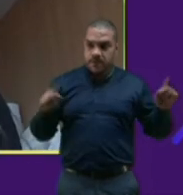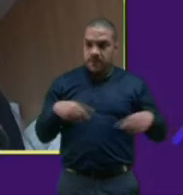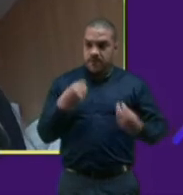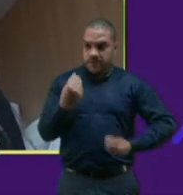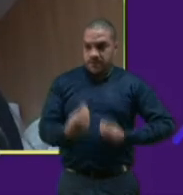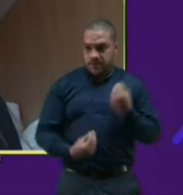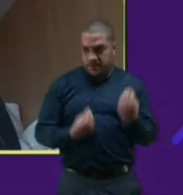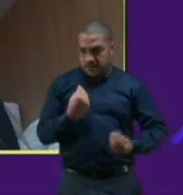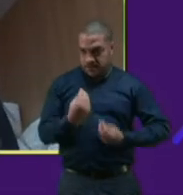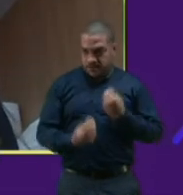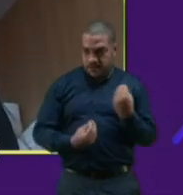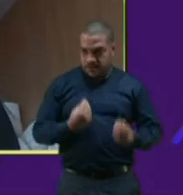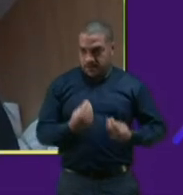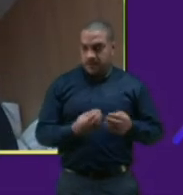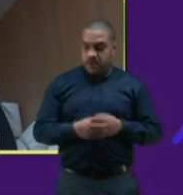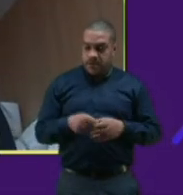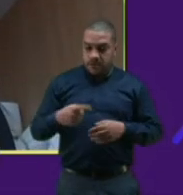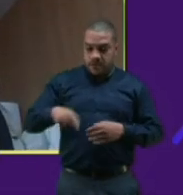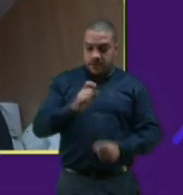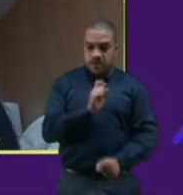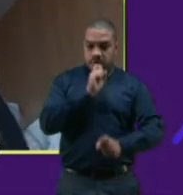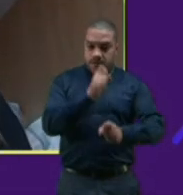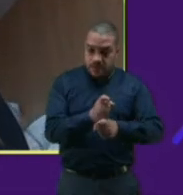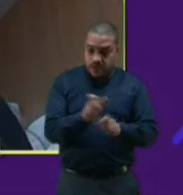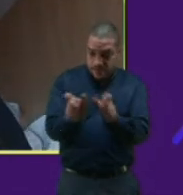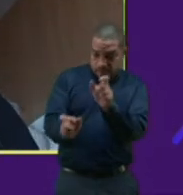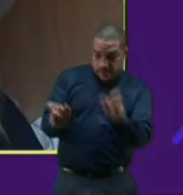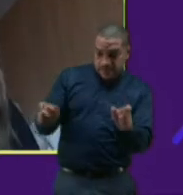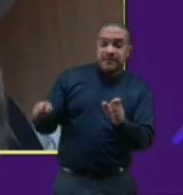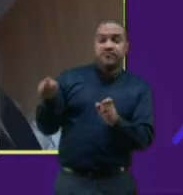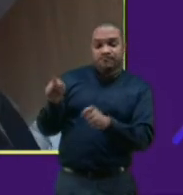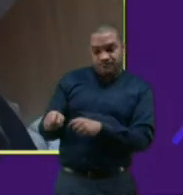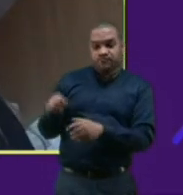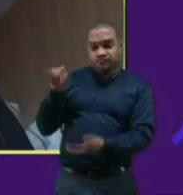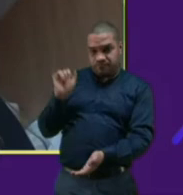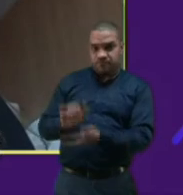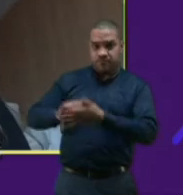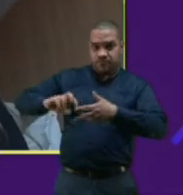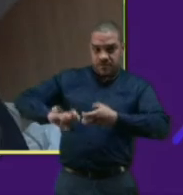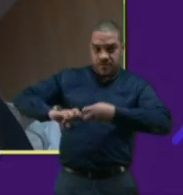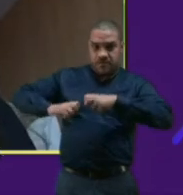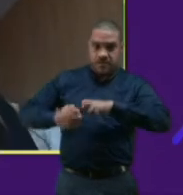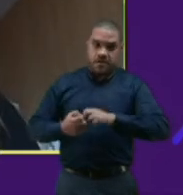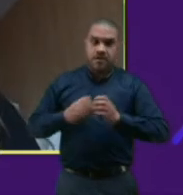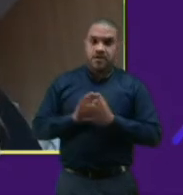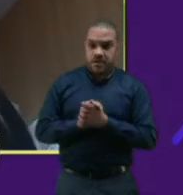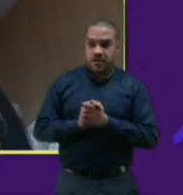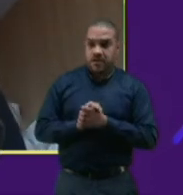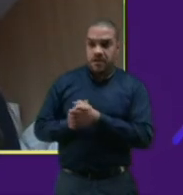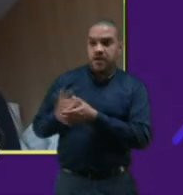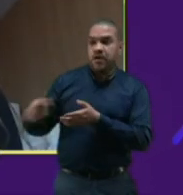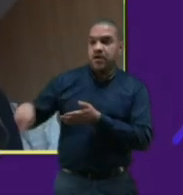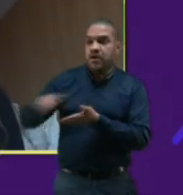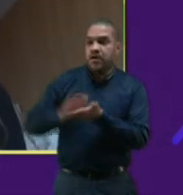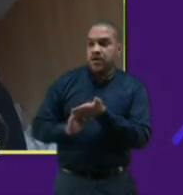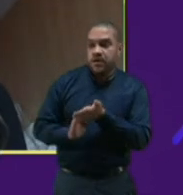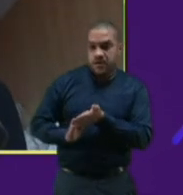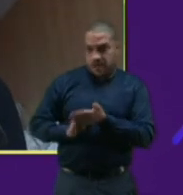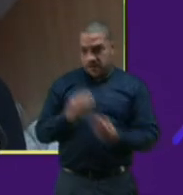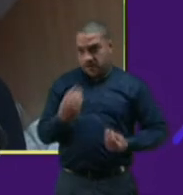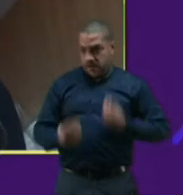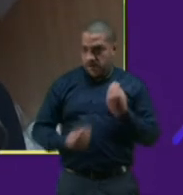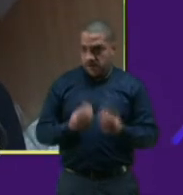vez, digamos, tomada esa decisión de ir a invertir, y ahí te digo, yo sí conozco a Rodrigo un poco desde antes, lo primero que